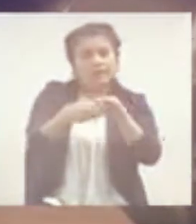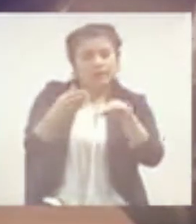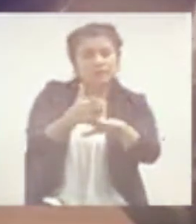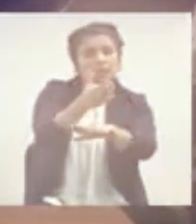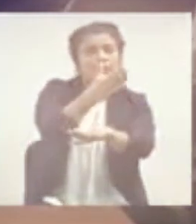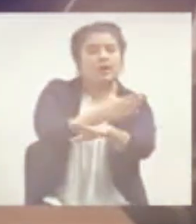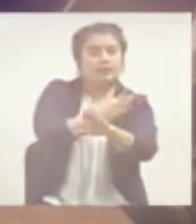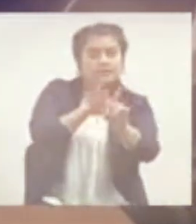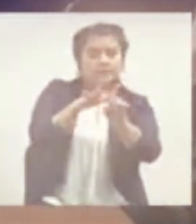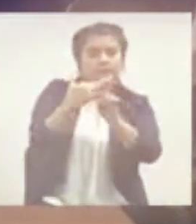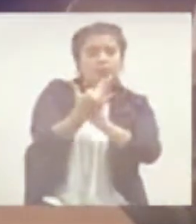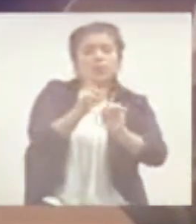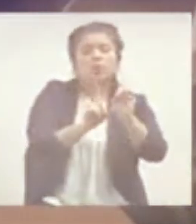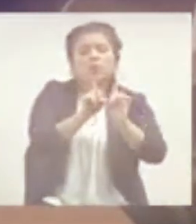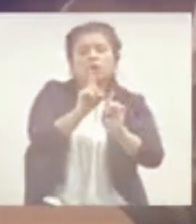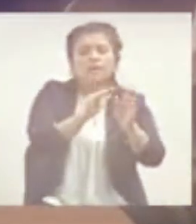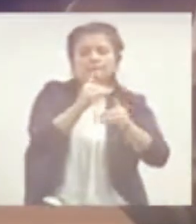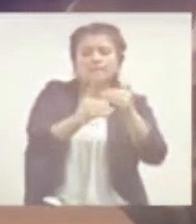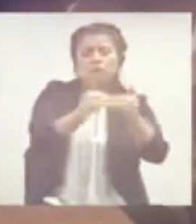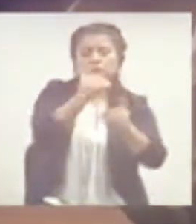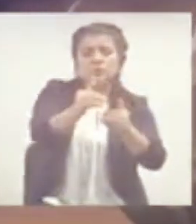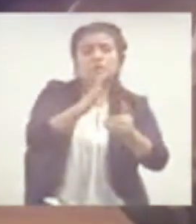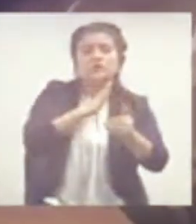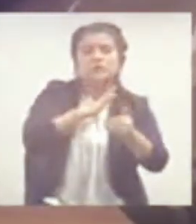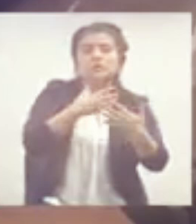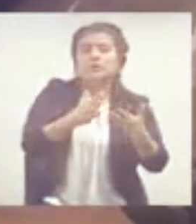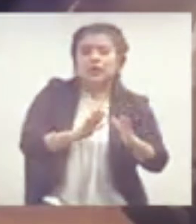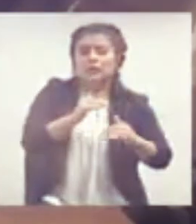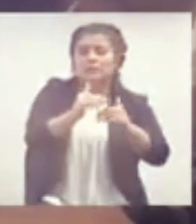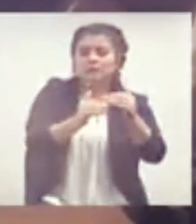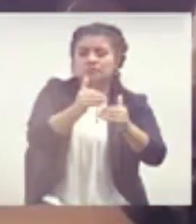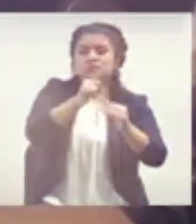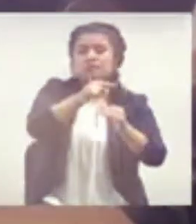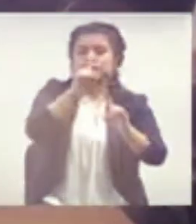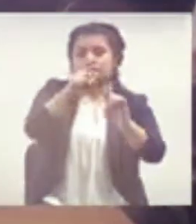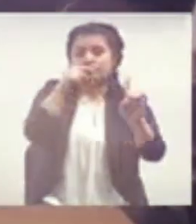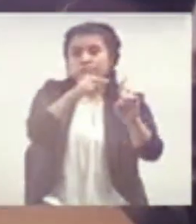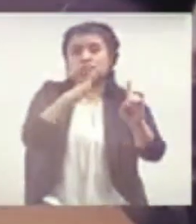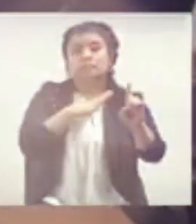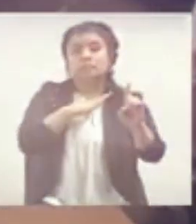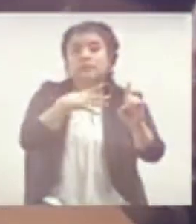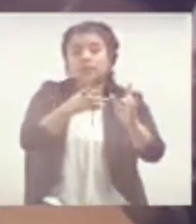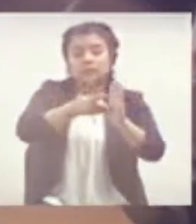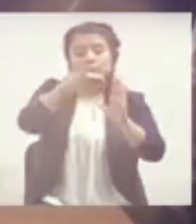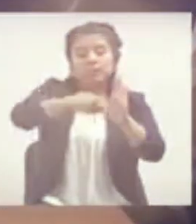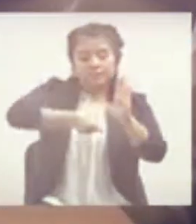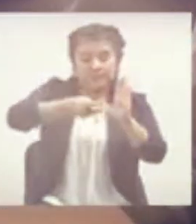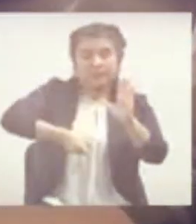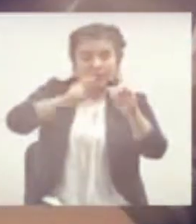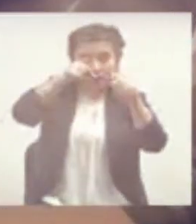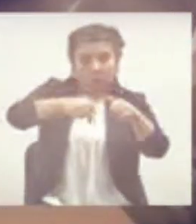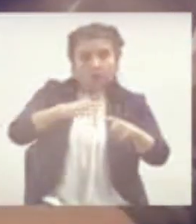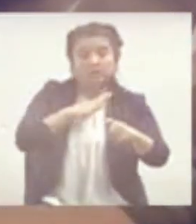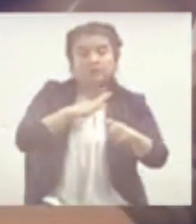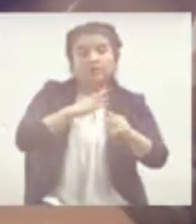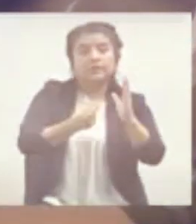antecedente cuál fue el proceso que se siguió para poder hoy arribar a la propuesta del dictamen que tenemos de